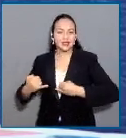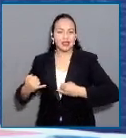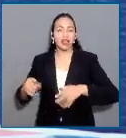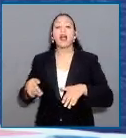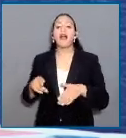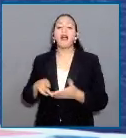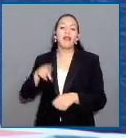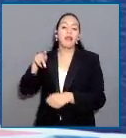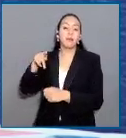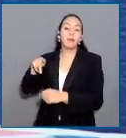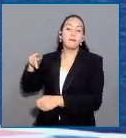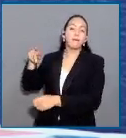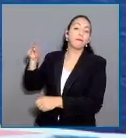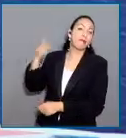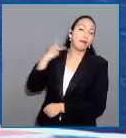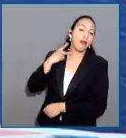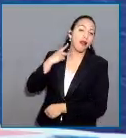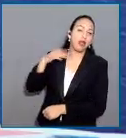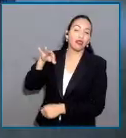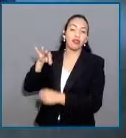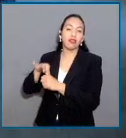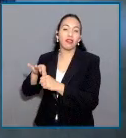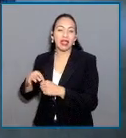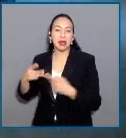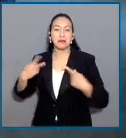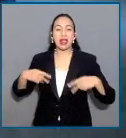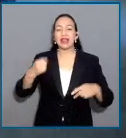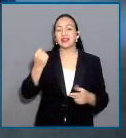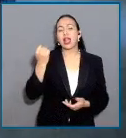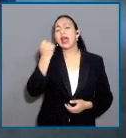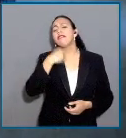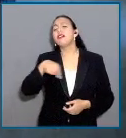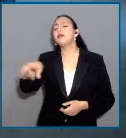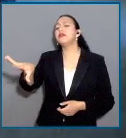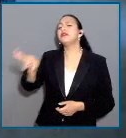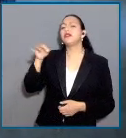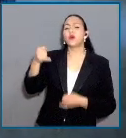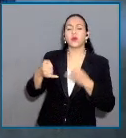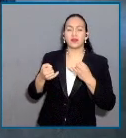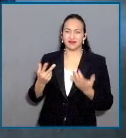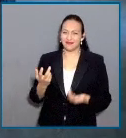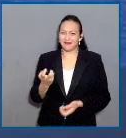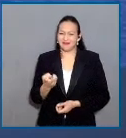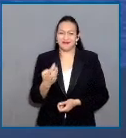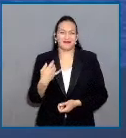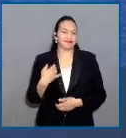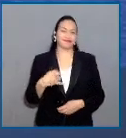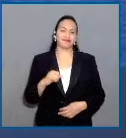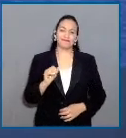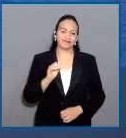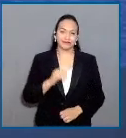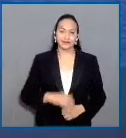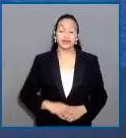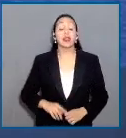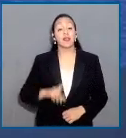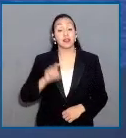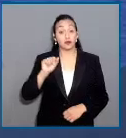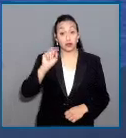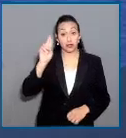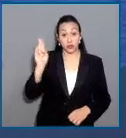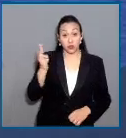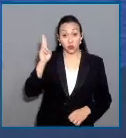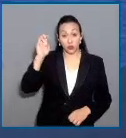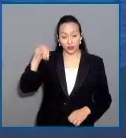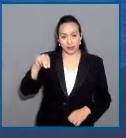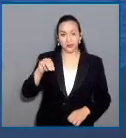al escrutinio popular. En foro en el Instituto de Investigaciones Jurídicas de la UNAM, Elba Jiménez Solares,